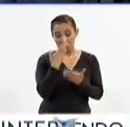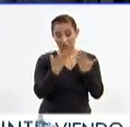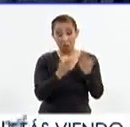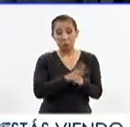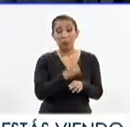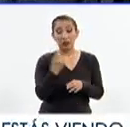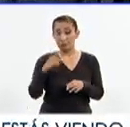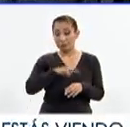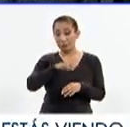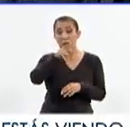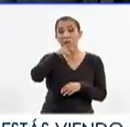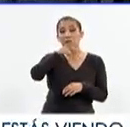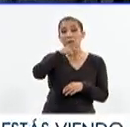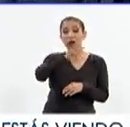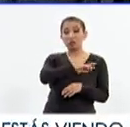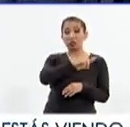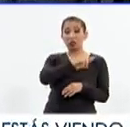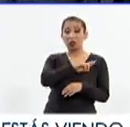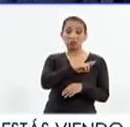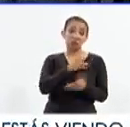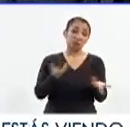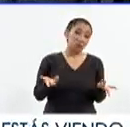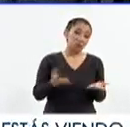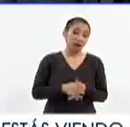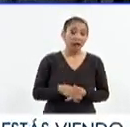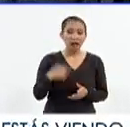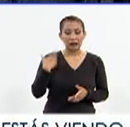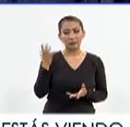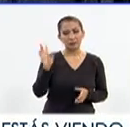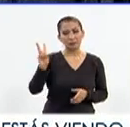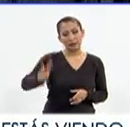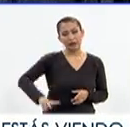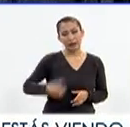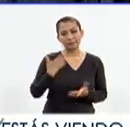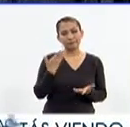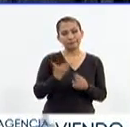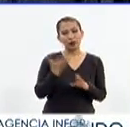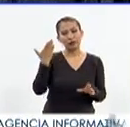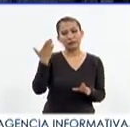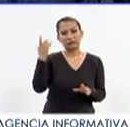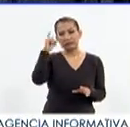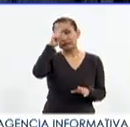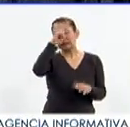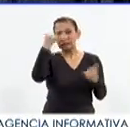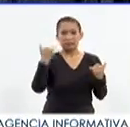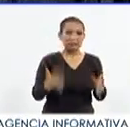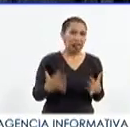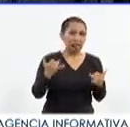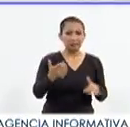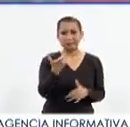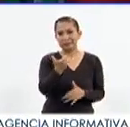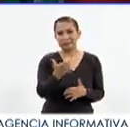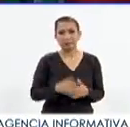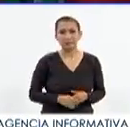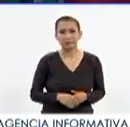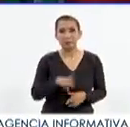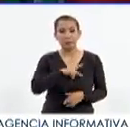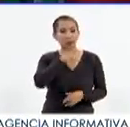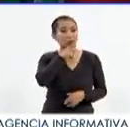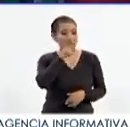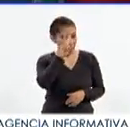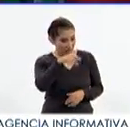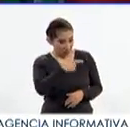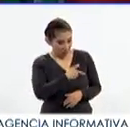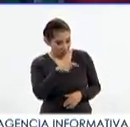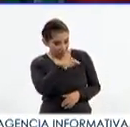debido a que mi mamá es madre soltera, entonces era mucho peso para ella o mucho carga. ¿Sería? Mi papá me dijo,